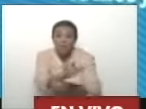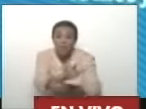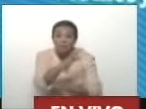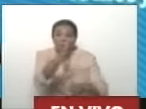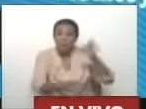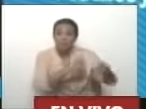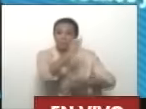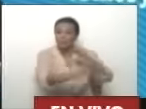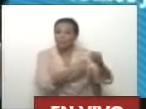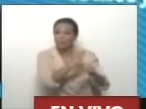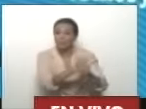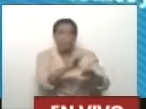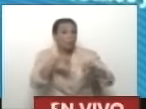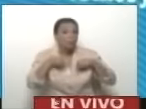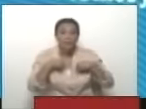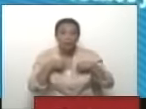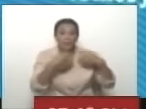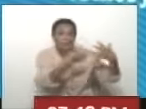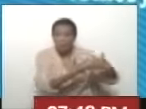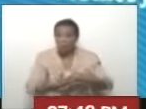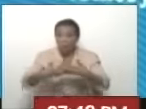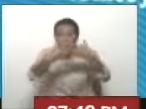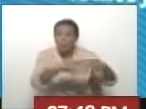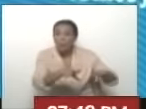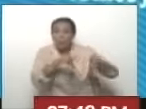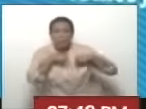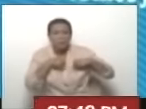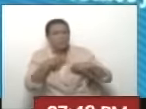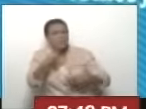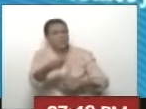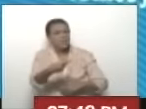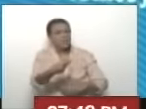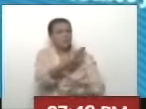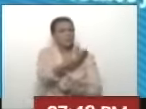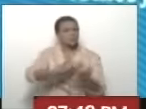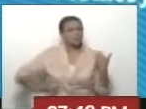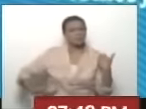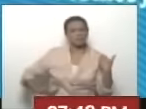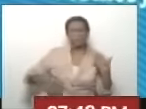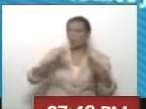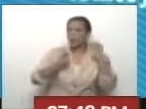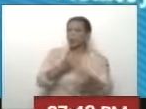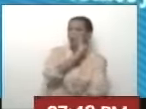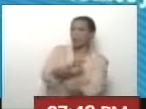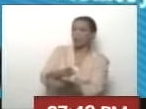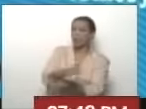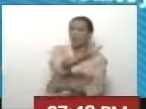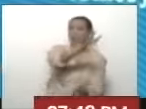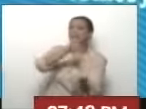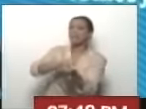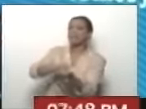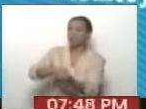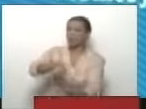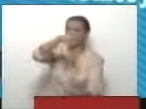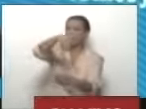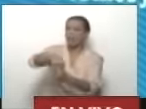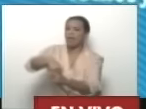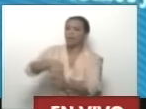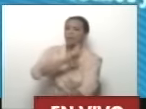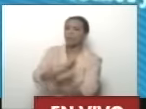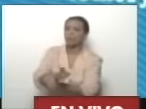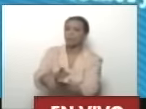Corte Internacional. Estados Unidos de Norteamérica, y viene el señor Blinken a darnos la orden que debemos reconocer